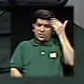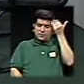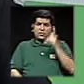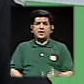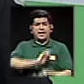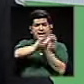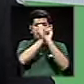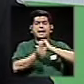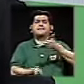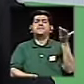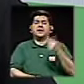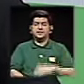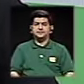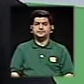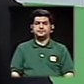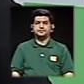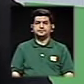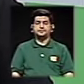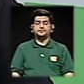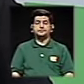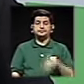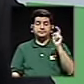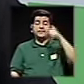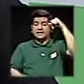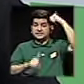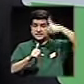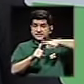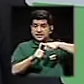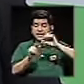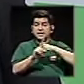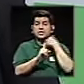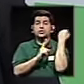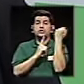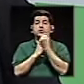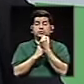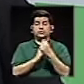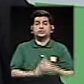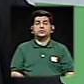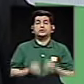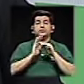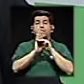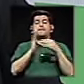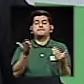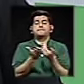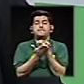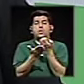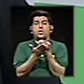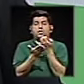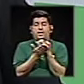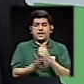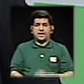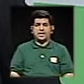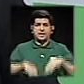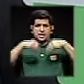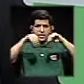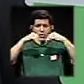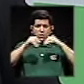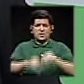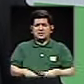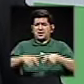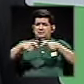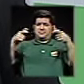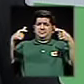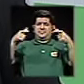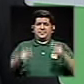qué cambió Bueno hay que tomar muy en cuenta la cuestión de la de este modelo económico la cuestión de la venta en masa de